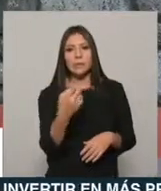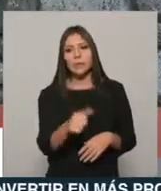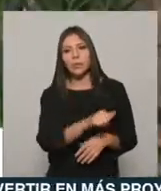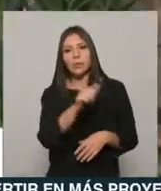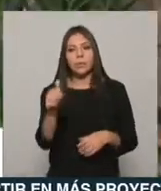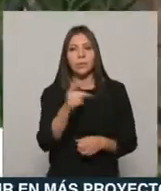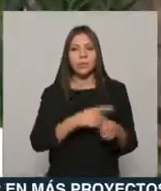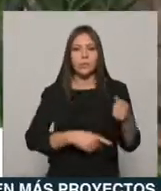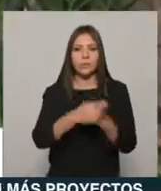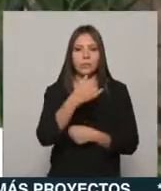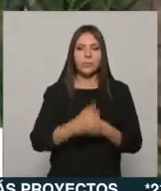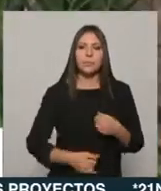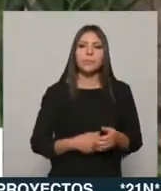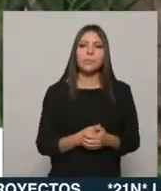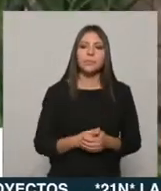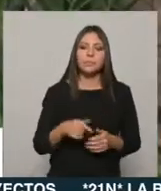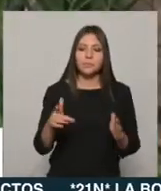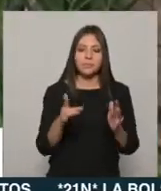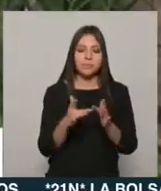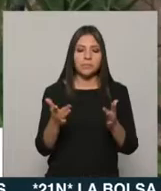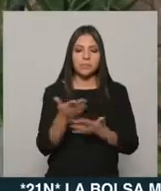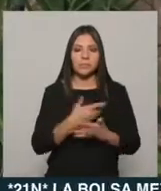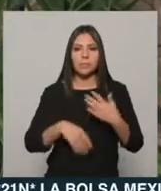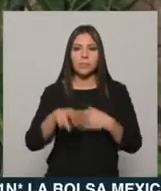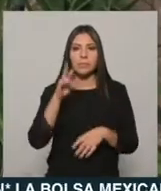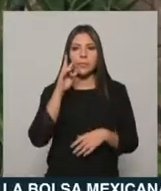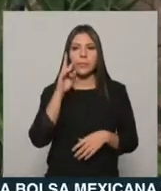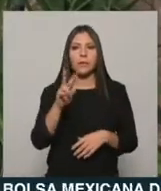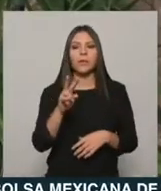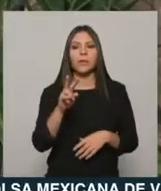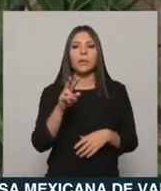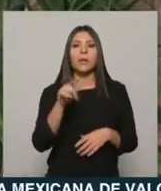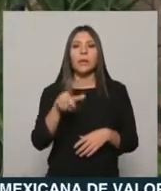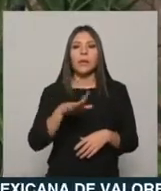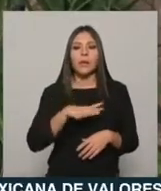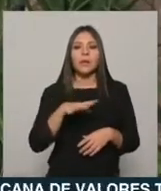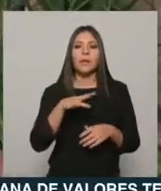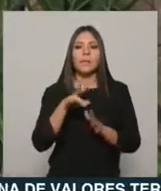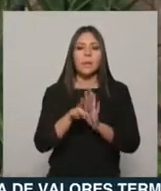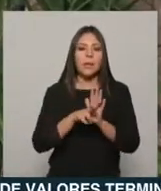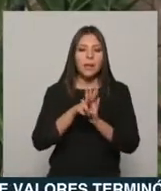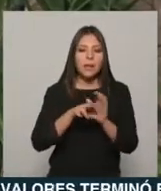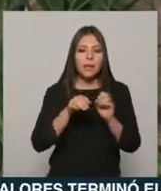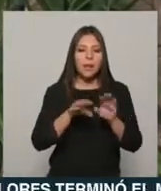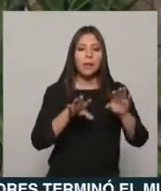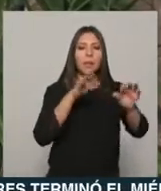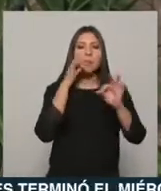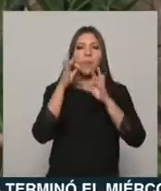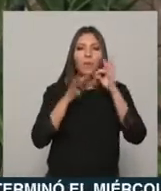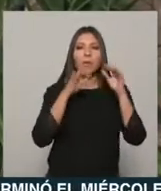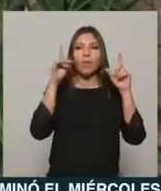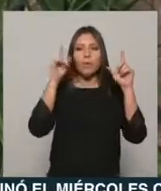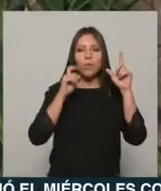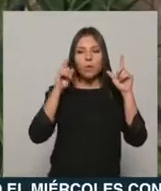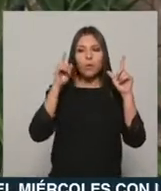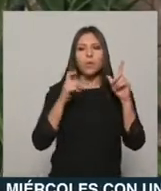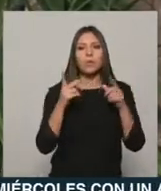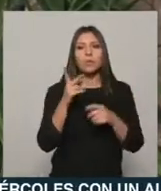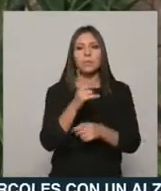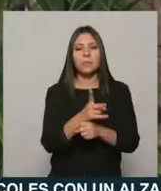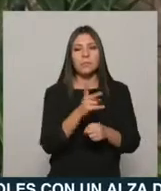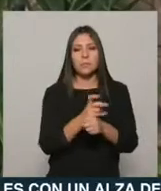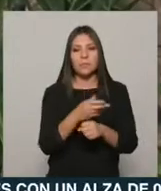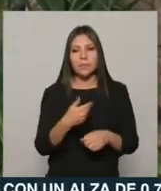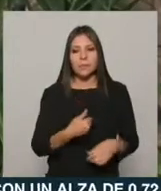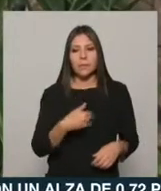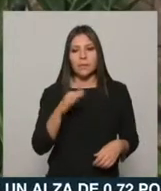Perfecto, Mujeres Asunto de Hombre en todas las redes sociales, ingresen, van a poder ver promociones, videos, galería de fotos, invitados, las mías, Fernando